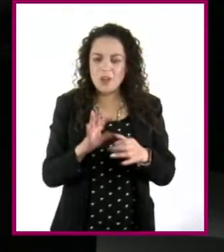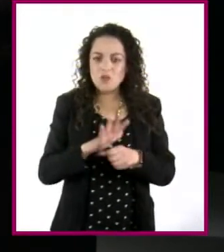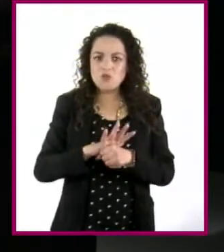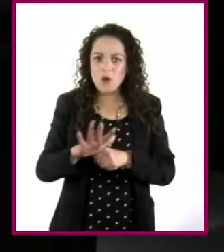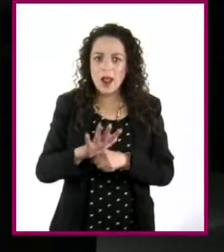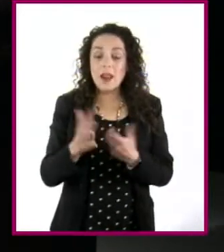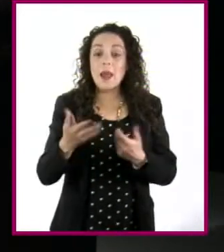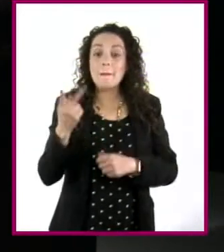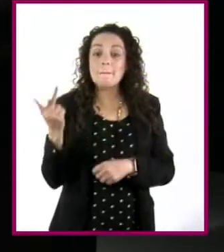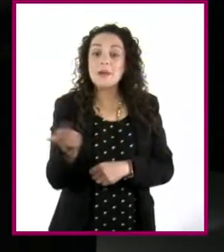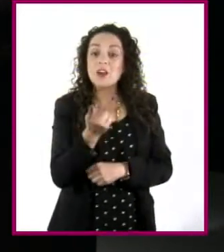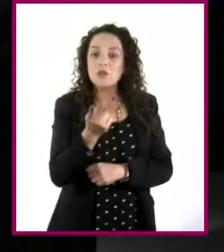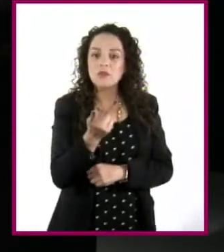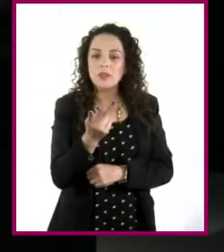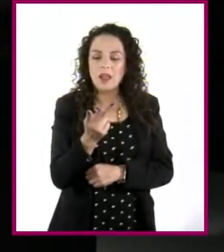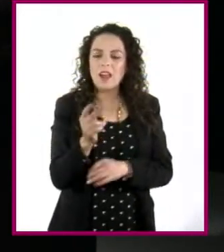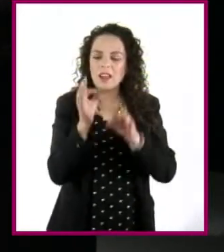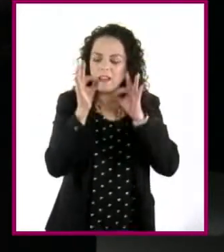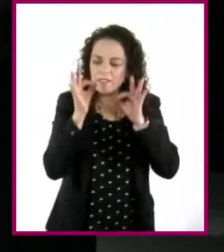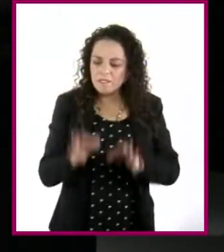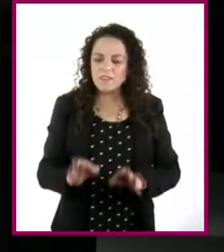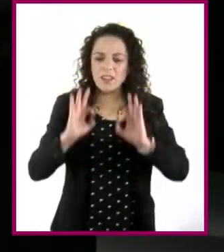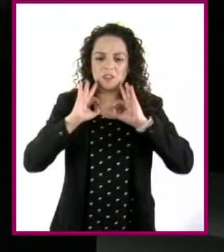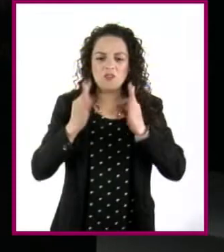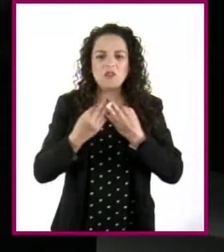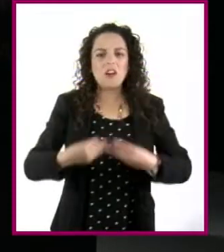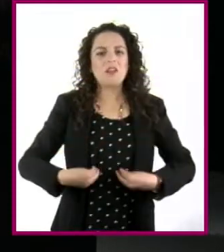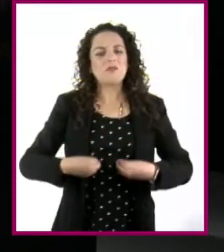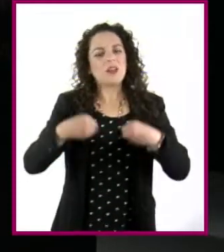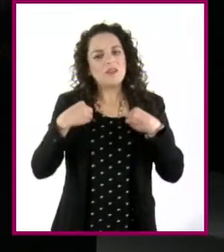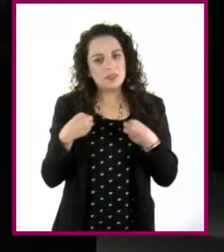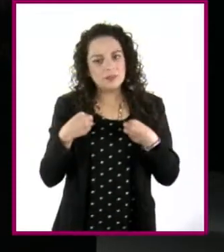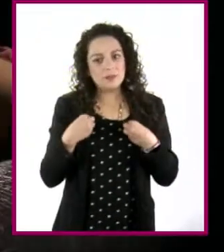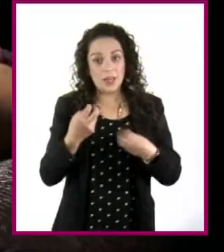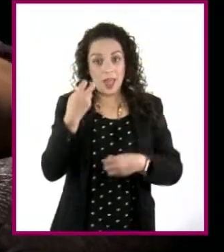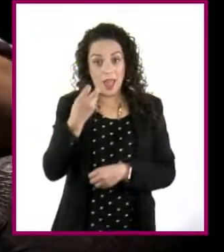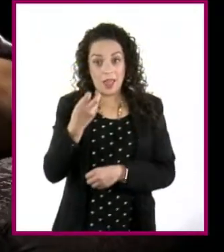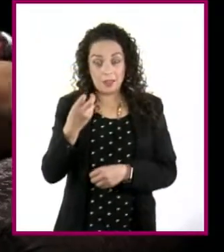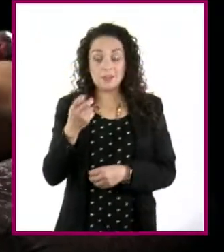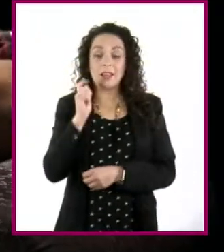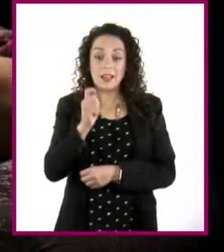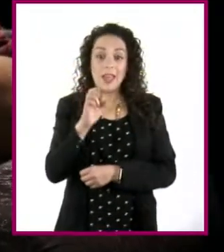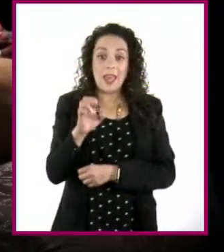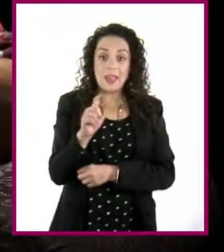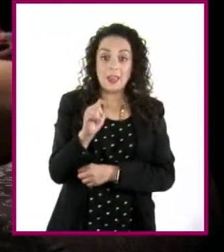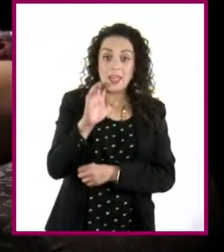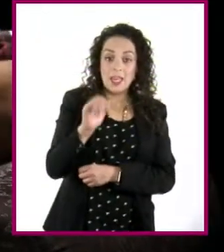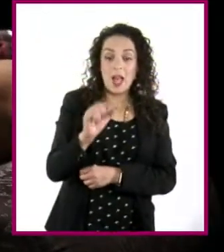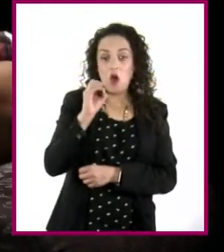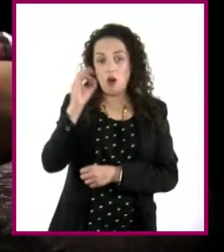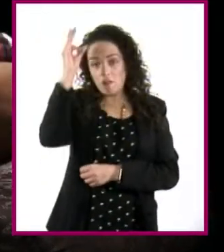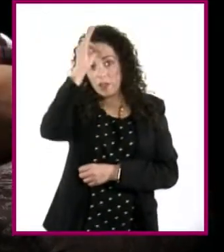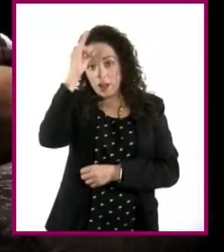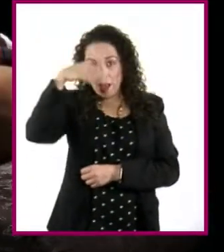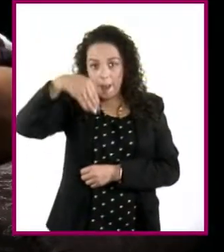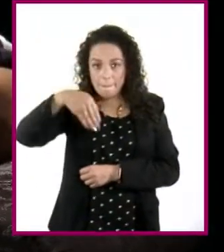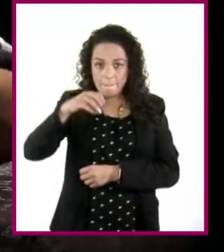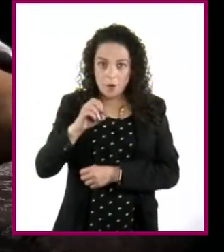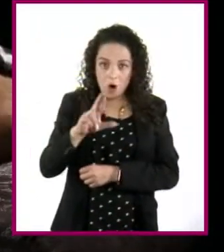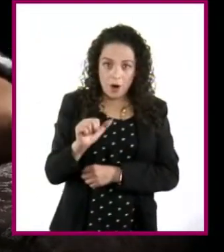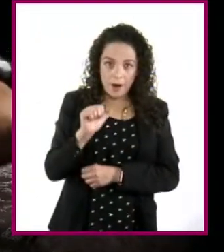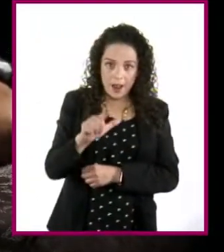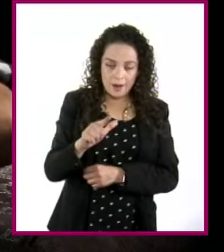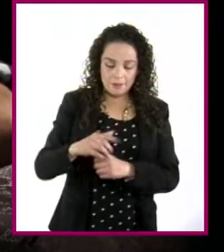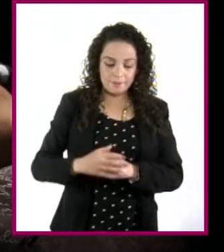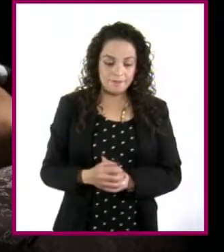vivir, que es el núcleo de la ética o filosofía moral. Antes de ver cómo les fue a Luna y